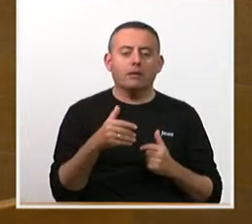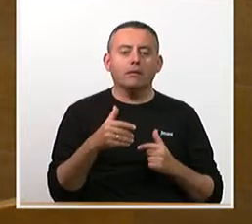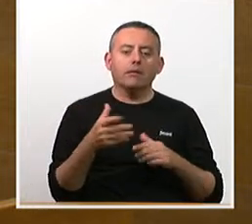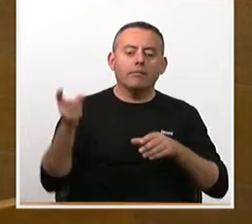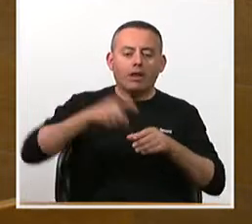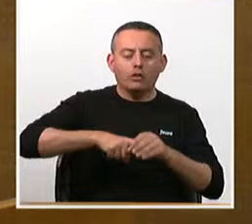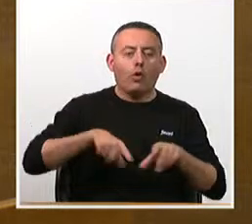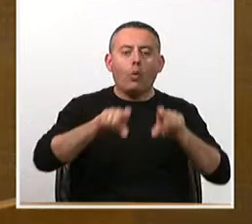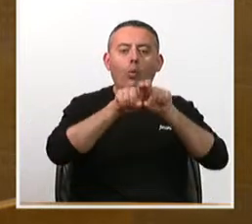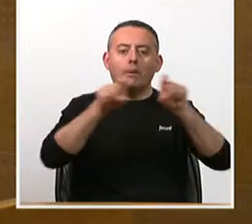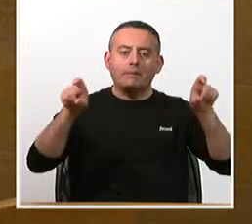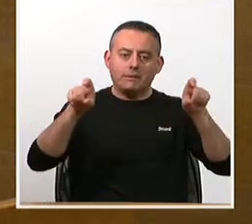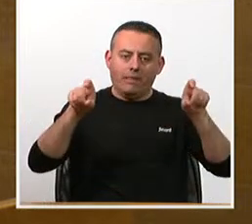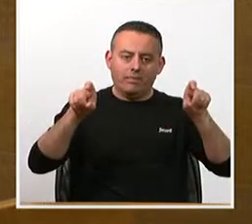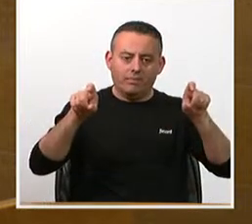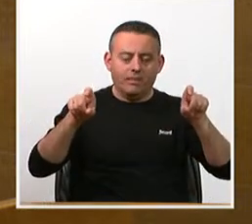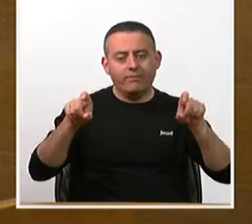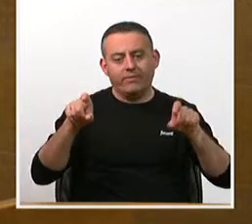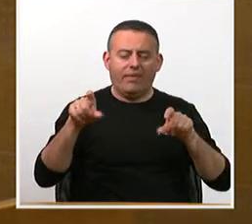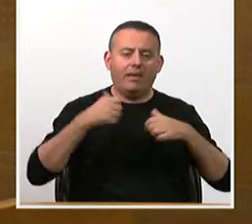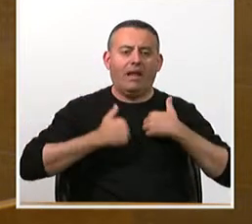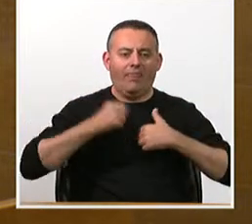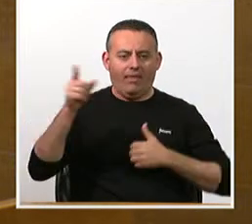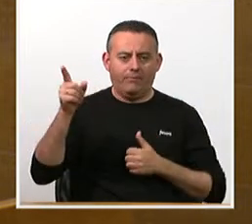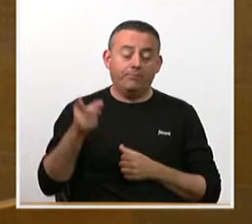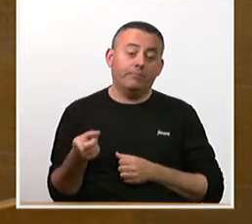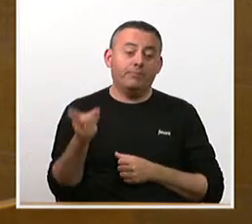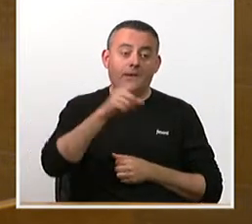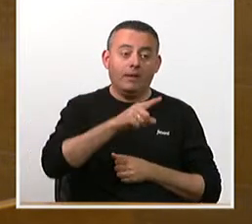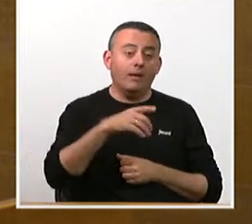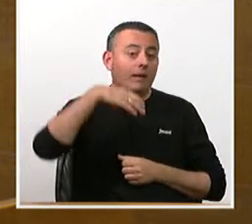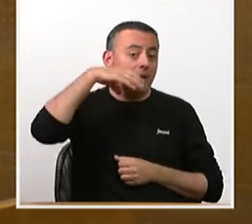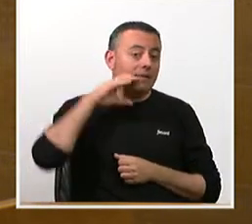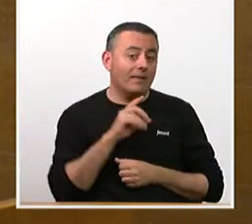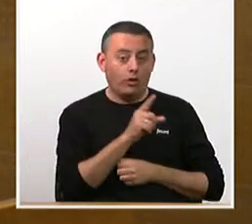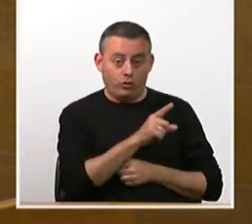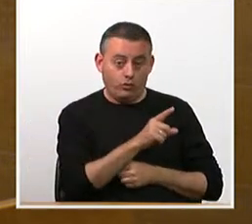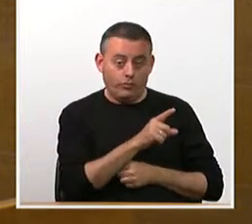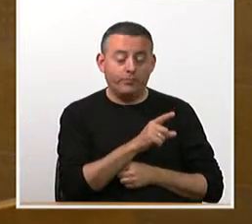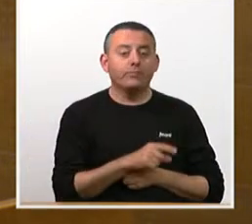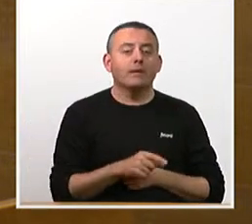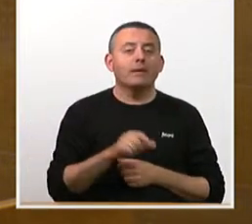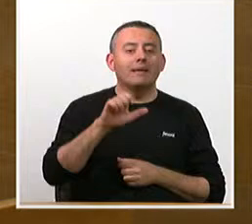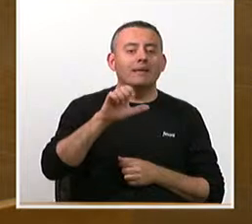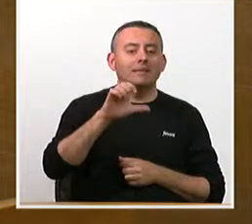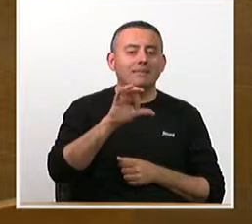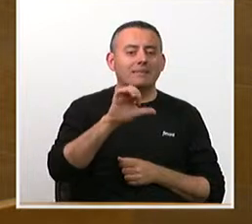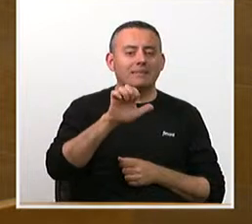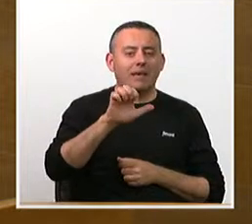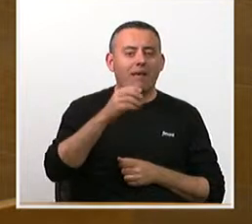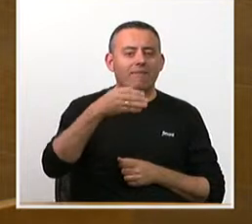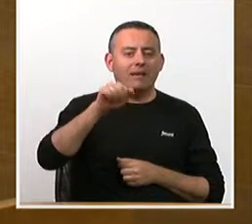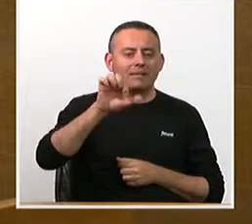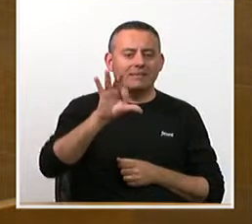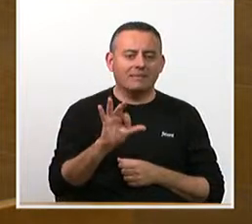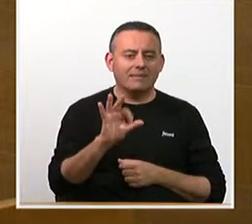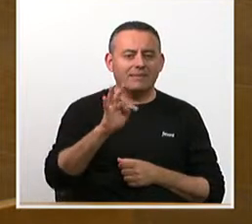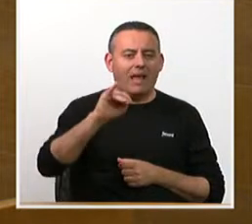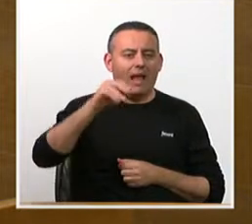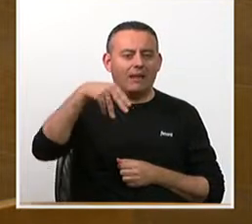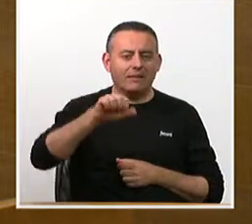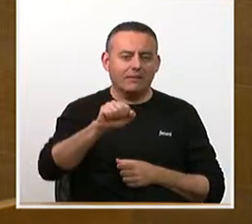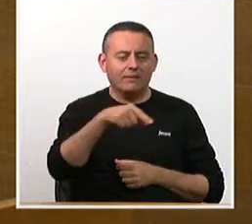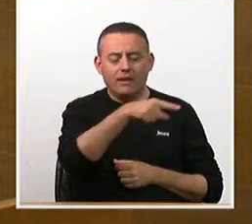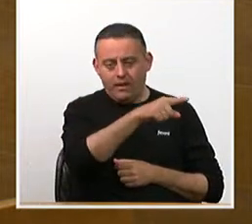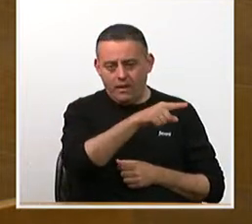universidad jaume primer está Sebastián pla presidente de una consignataria y presidente del consello empresarial de Castellón en elche